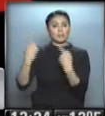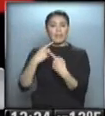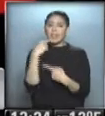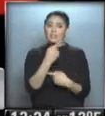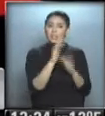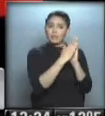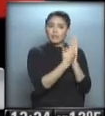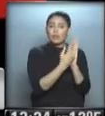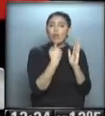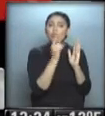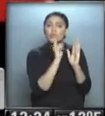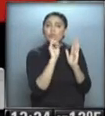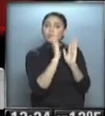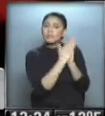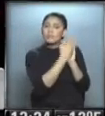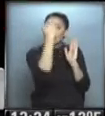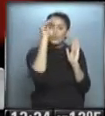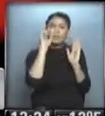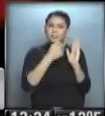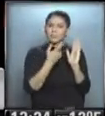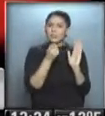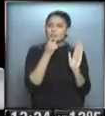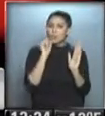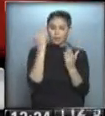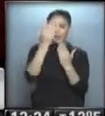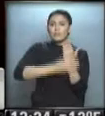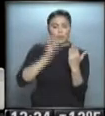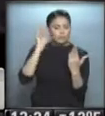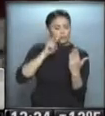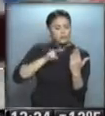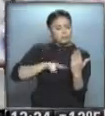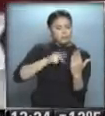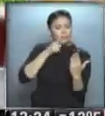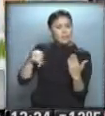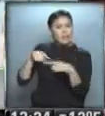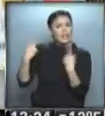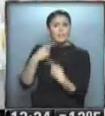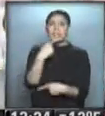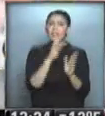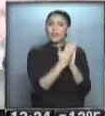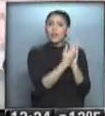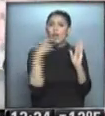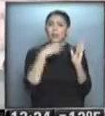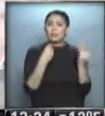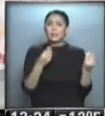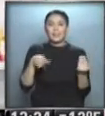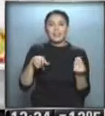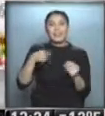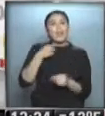que no es constitucional, y cuando uno analiza la resolución ve que lo que la Cámara dice que no es constitucional es solo lo que le afecta al Grupo